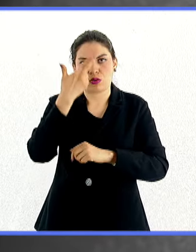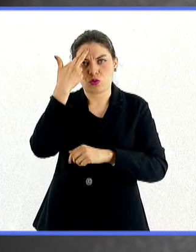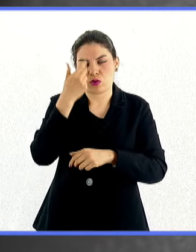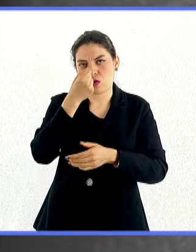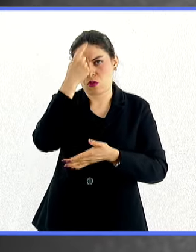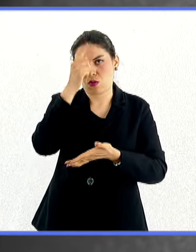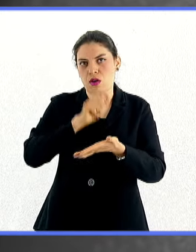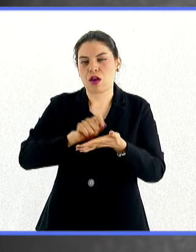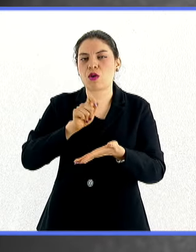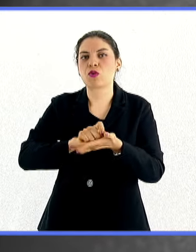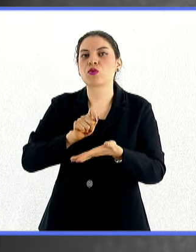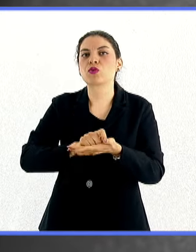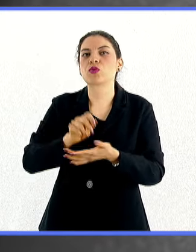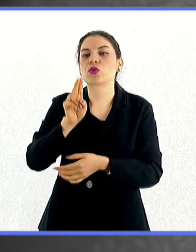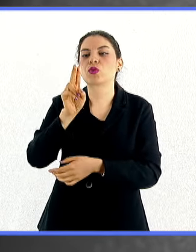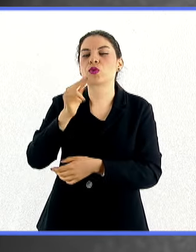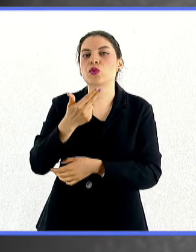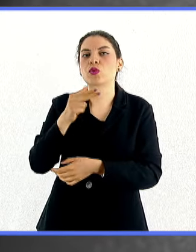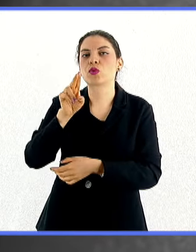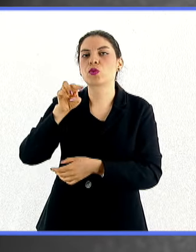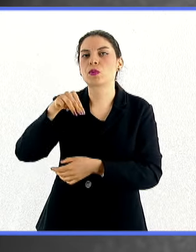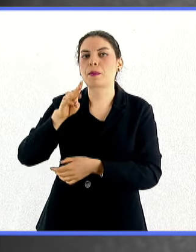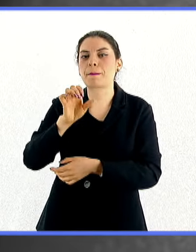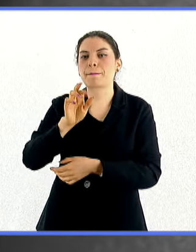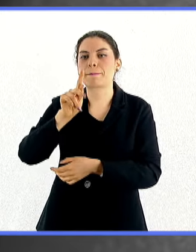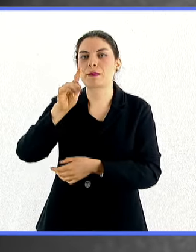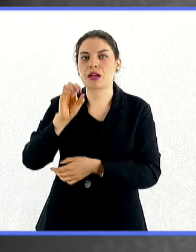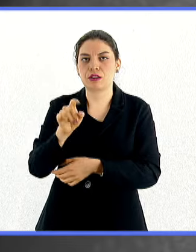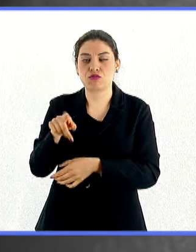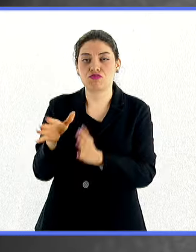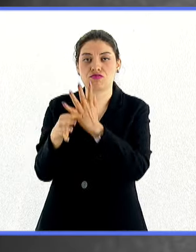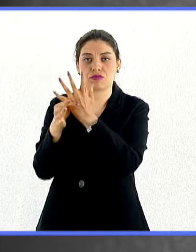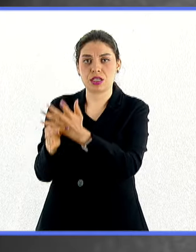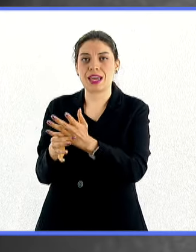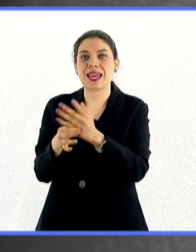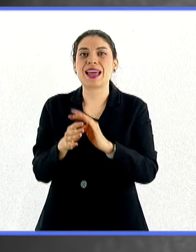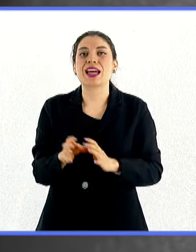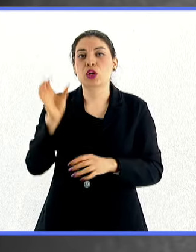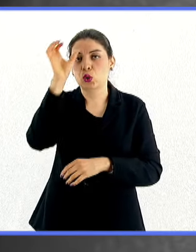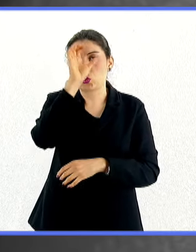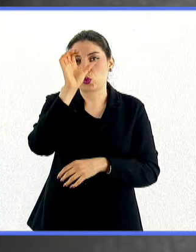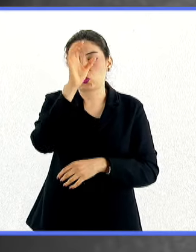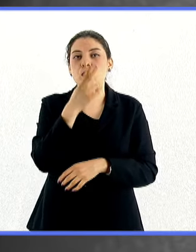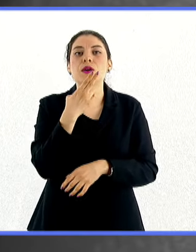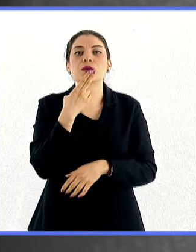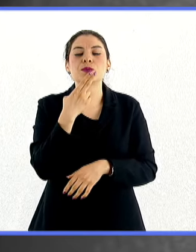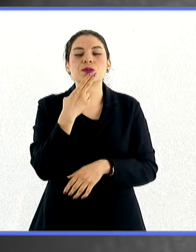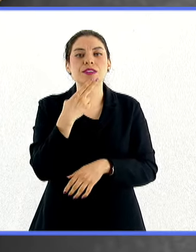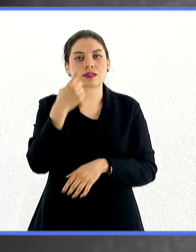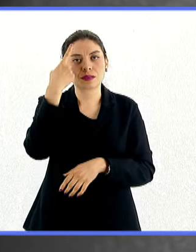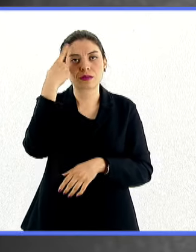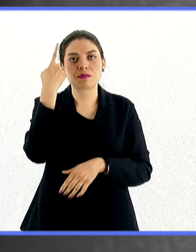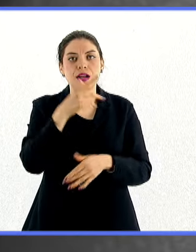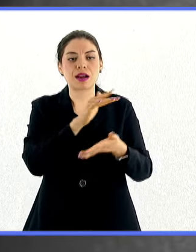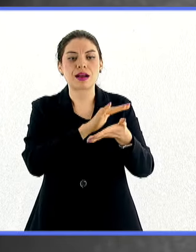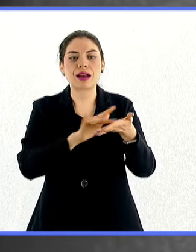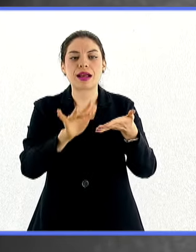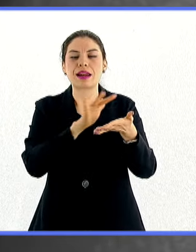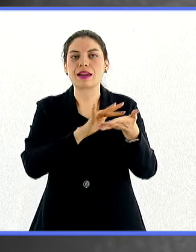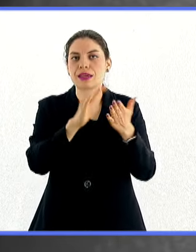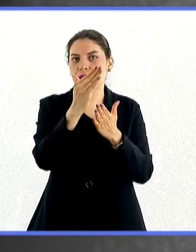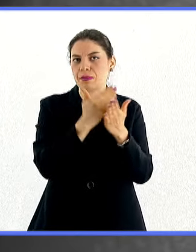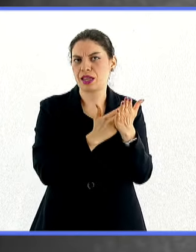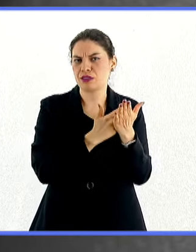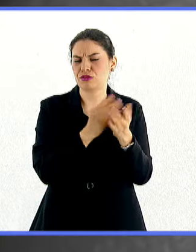universidad, que dice lo siguiente: la cultura sirve para leer menos. Y esto aparentemente es una paradoja,